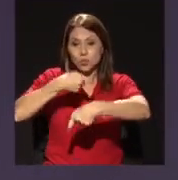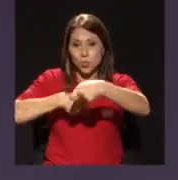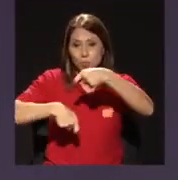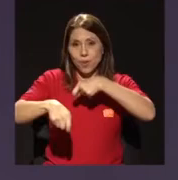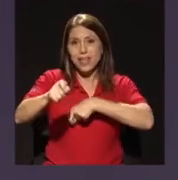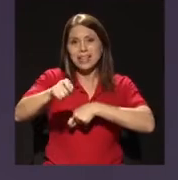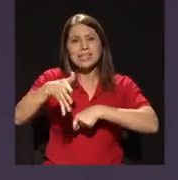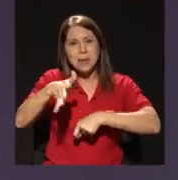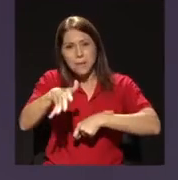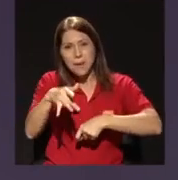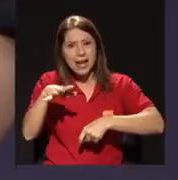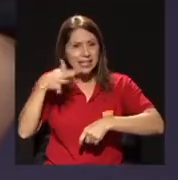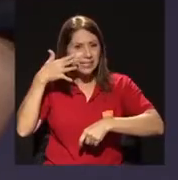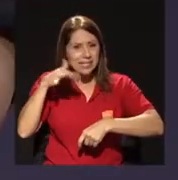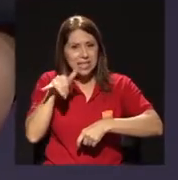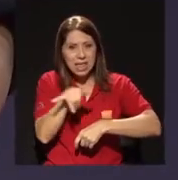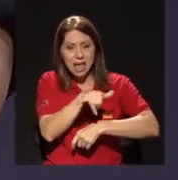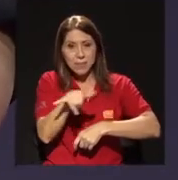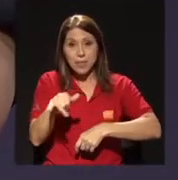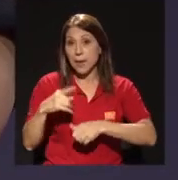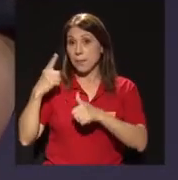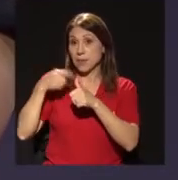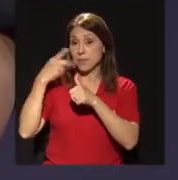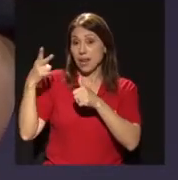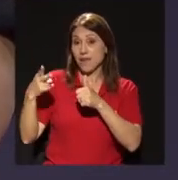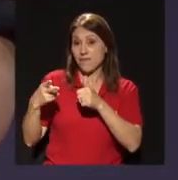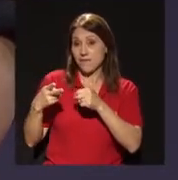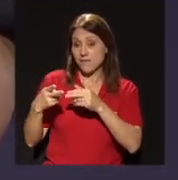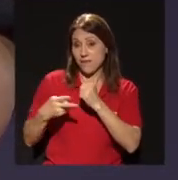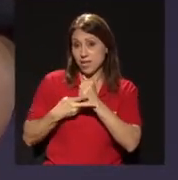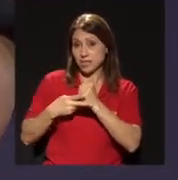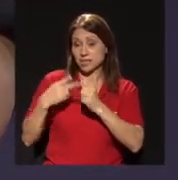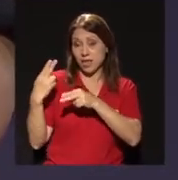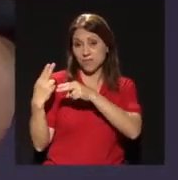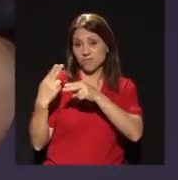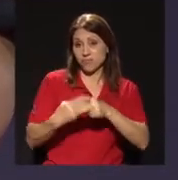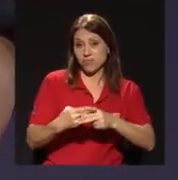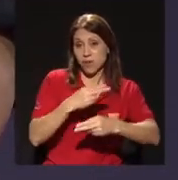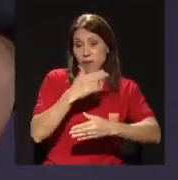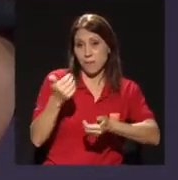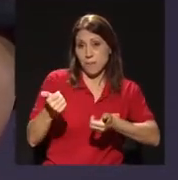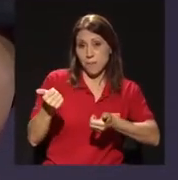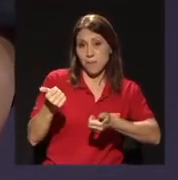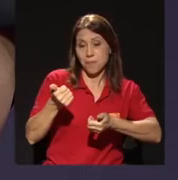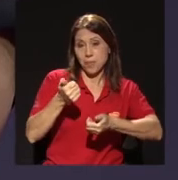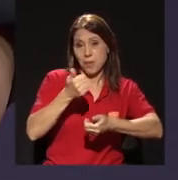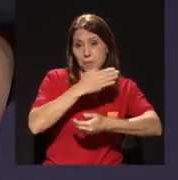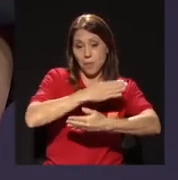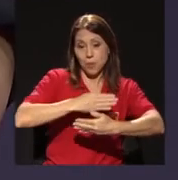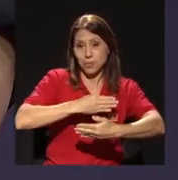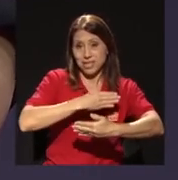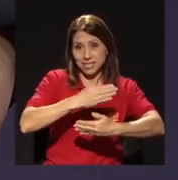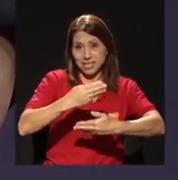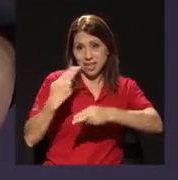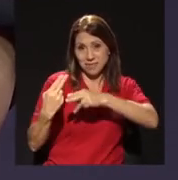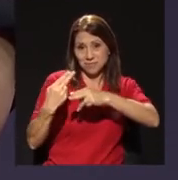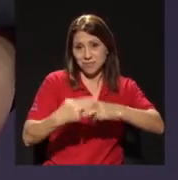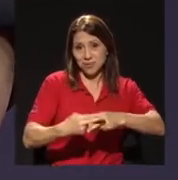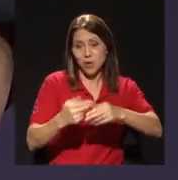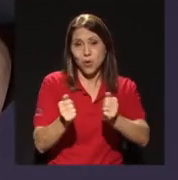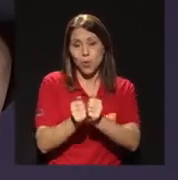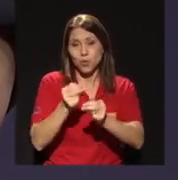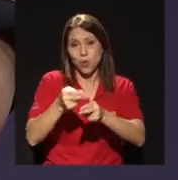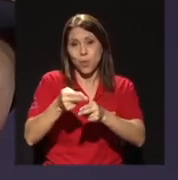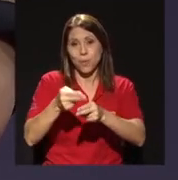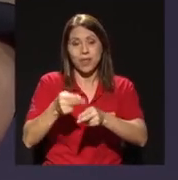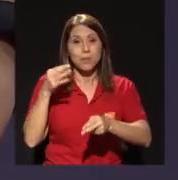una cantidad parecida. ¿Es la primera vez que bautizan, digamos, equipo con nombre de mujeres y de mujeres y de trabajadoras,